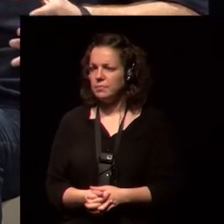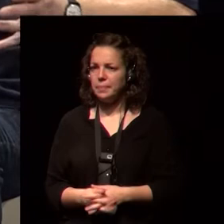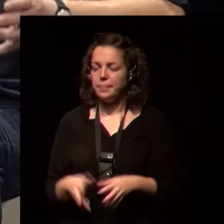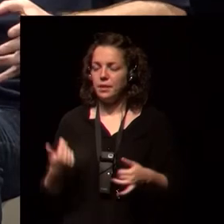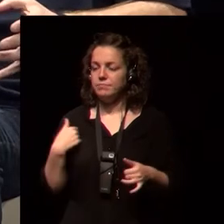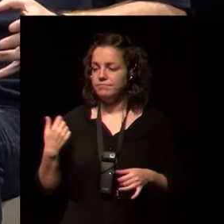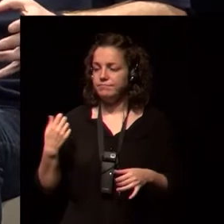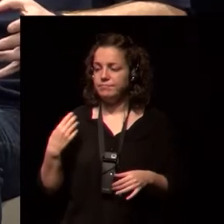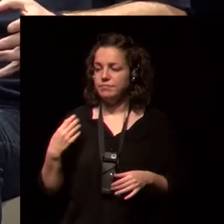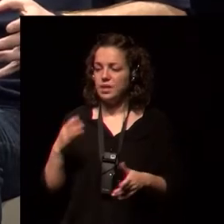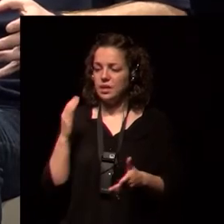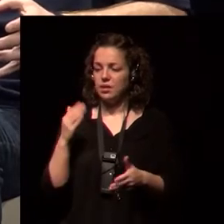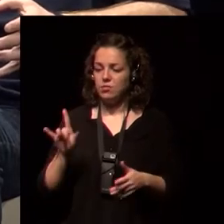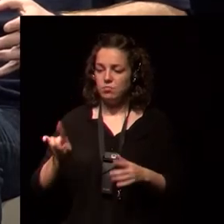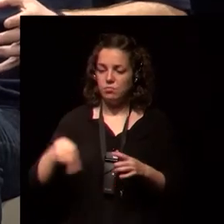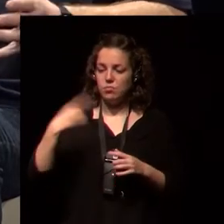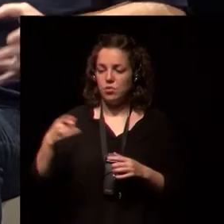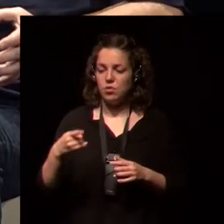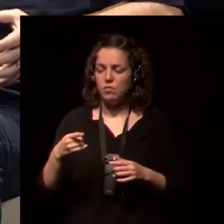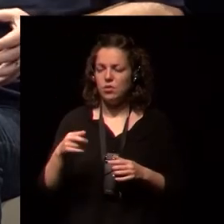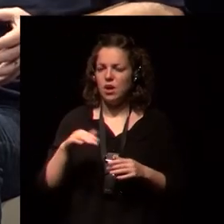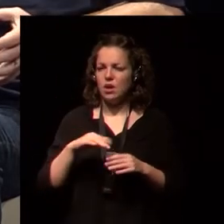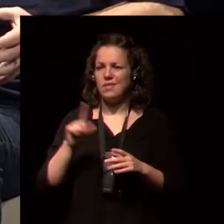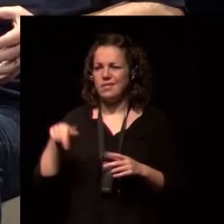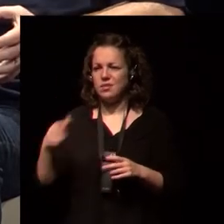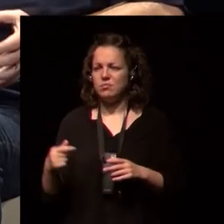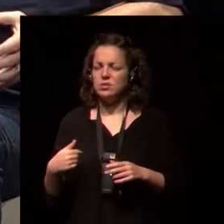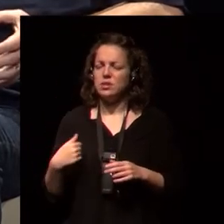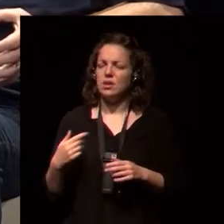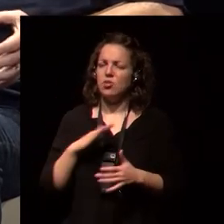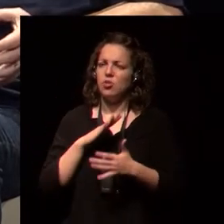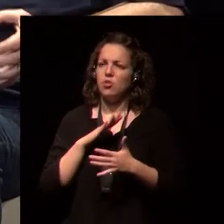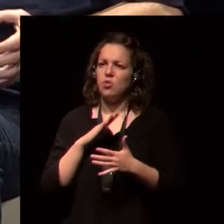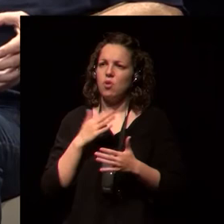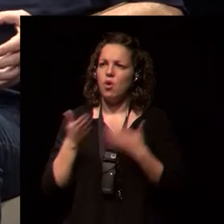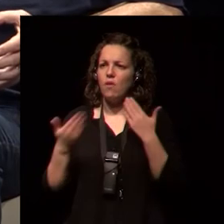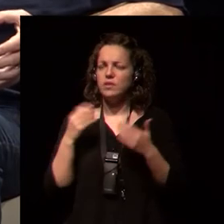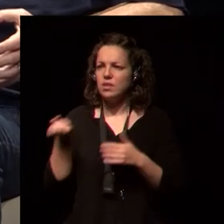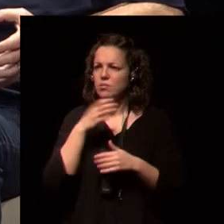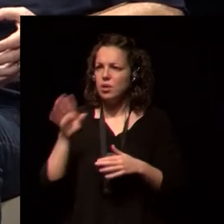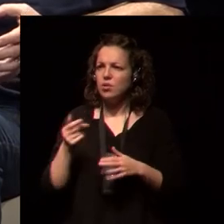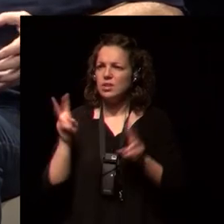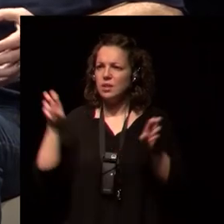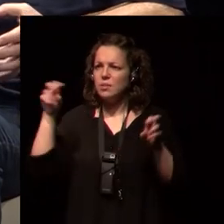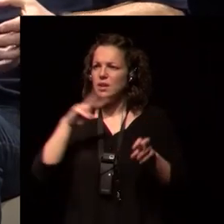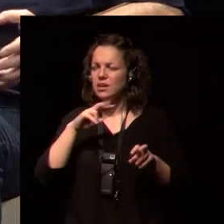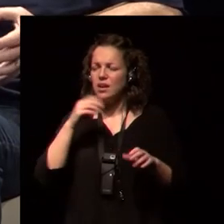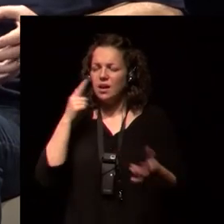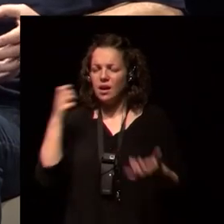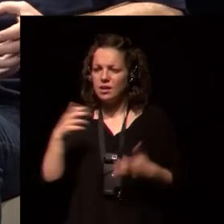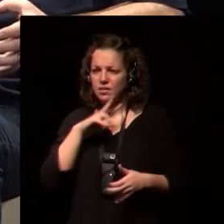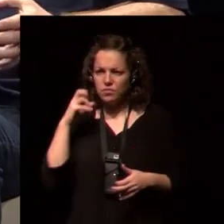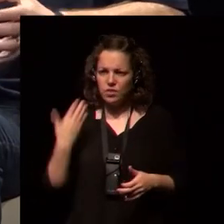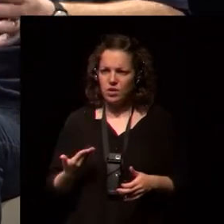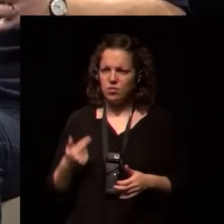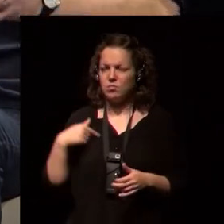No, lo único que podemos provocar es una mejor conversación acerca del valor del arte. Pero el valor del arte es una cuestión de